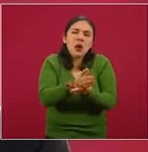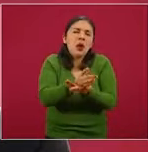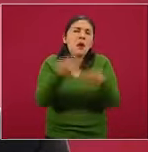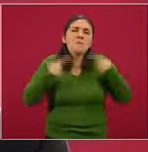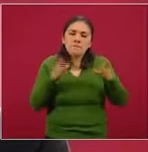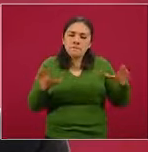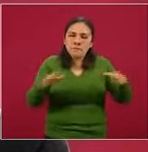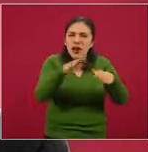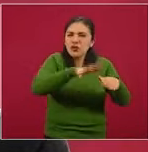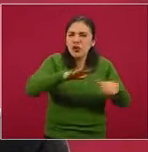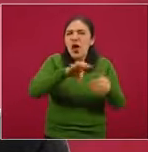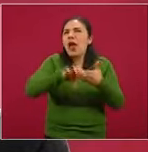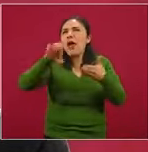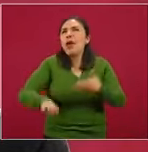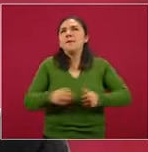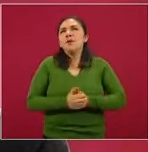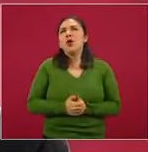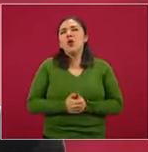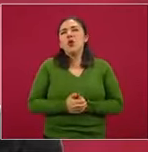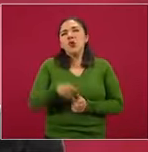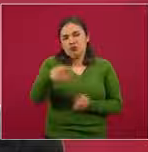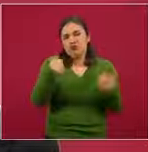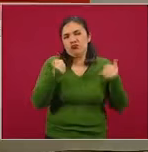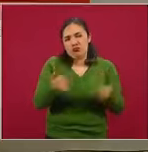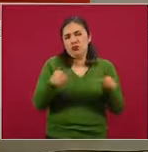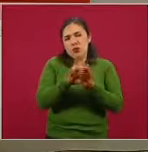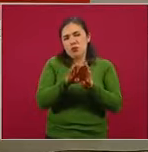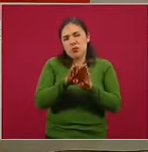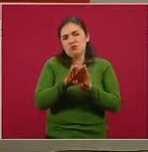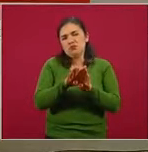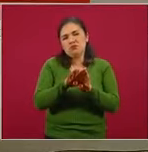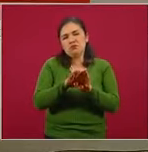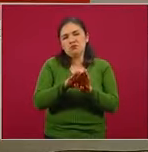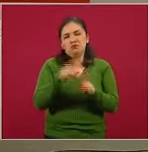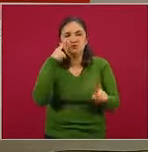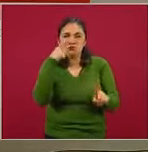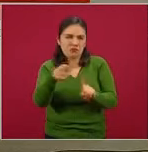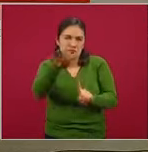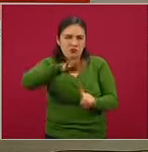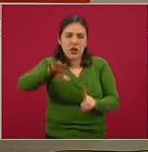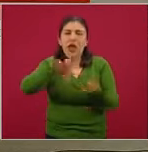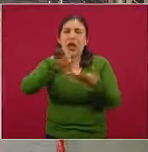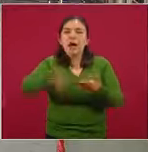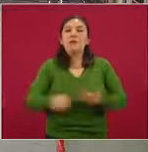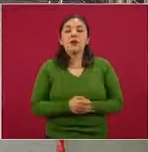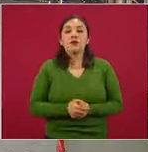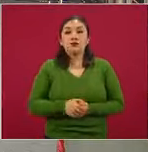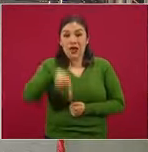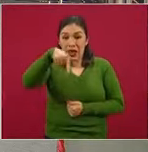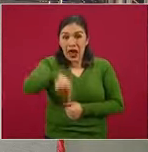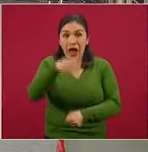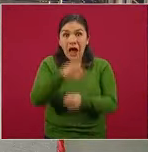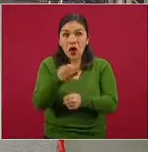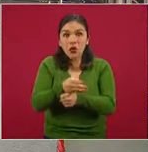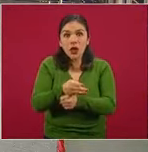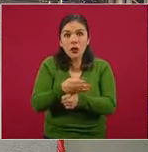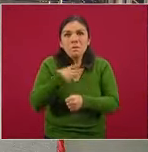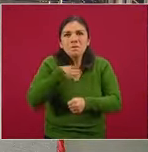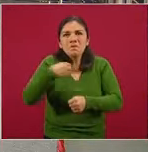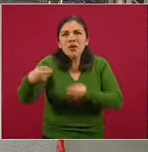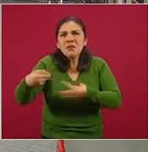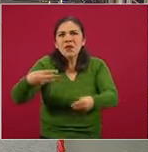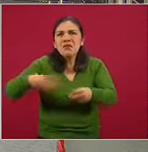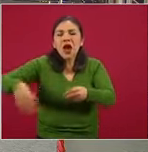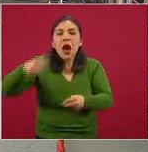ejemplo extremo para hacerlo personal, con todo respeto para todas ustedes, vamos a poner que aquí se nos da un brote y